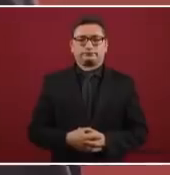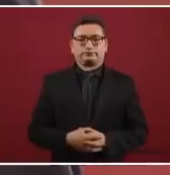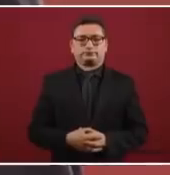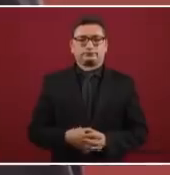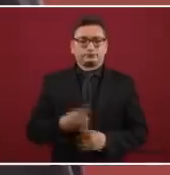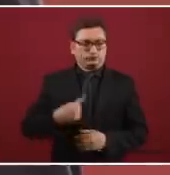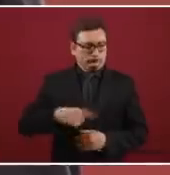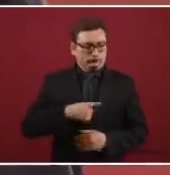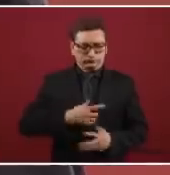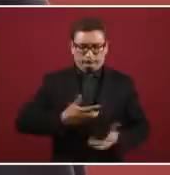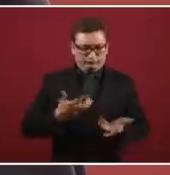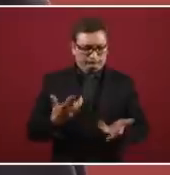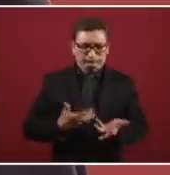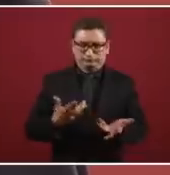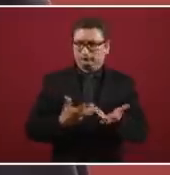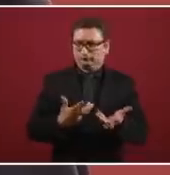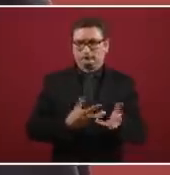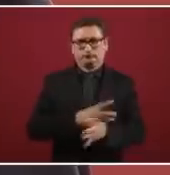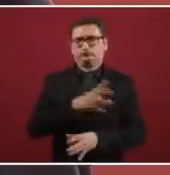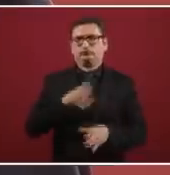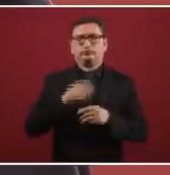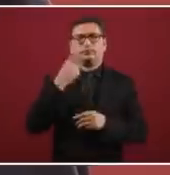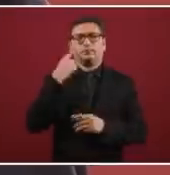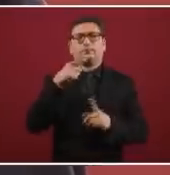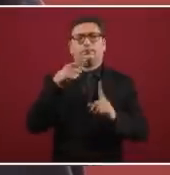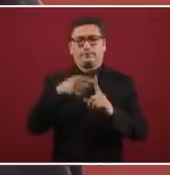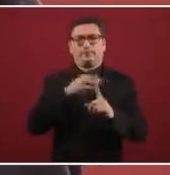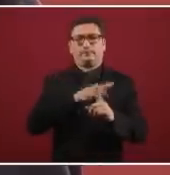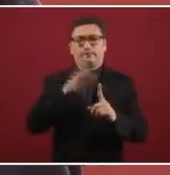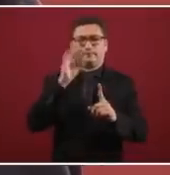haciendo todo lo que está de nuestra parte, y